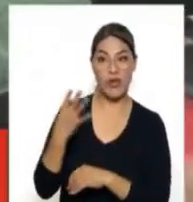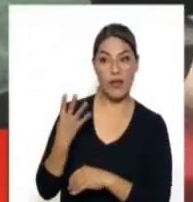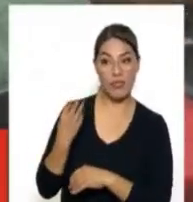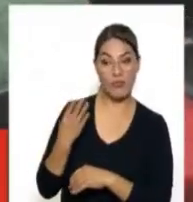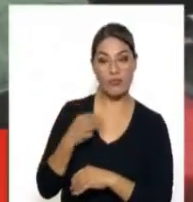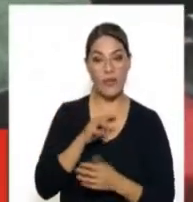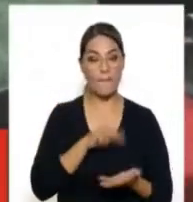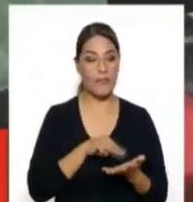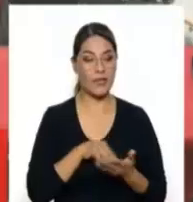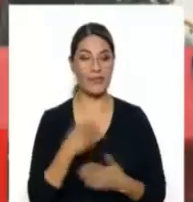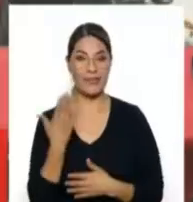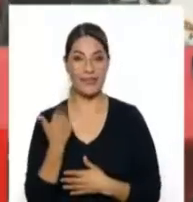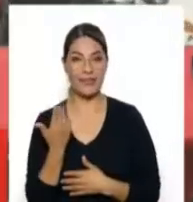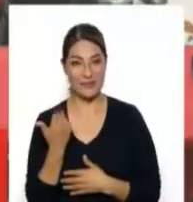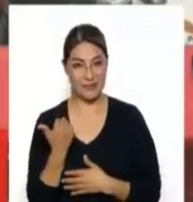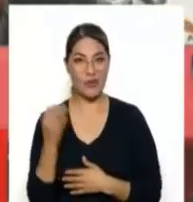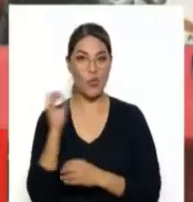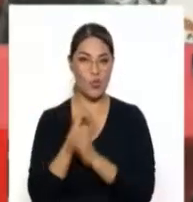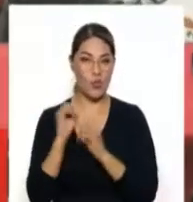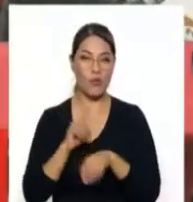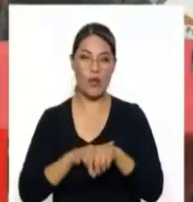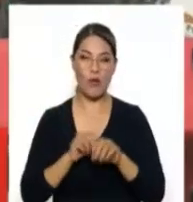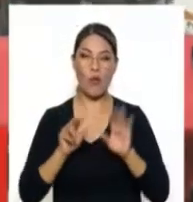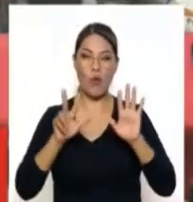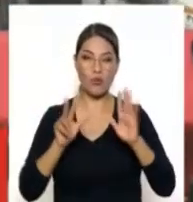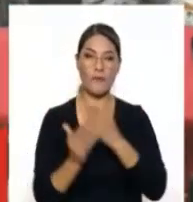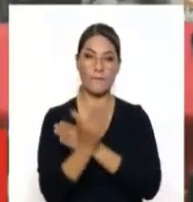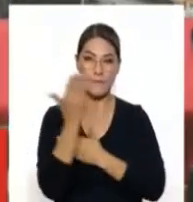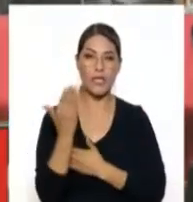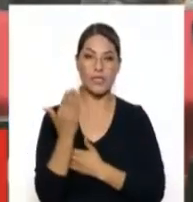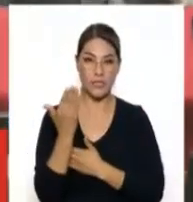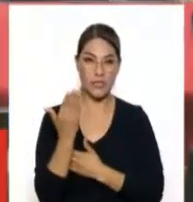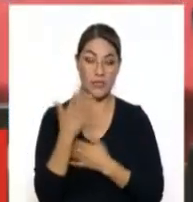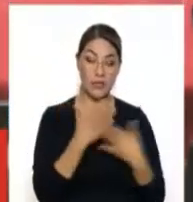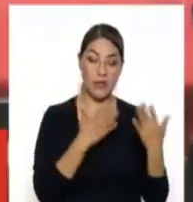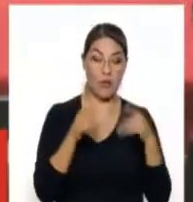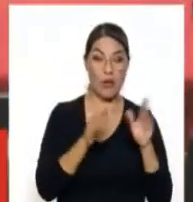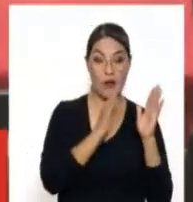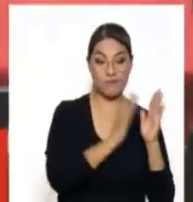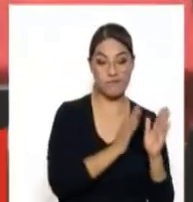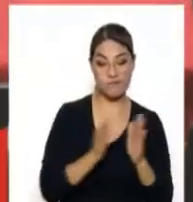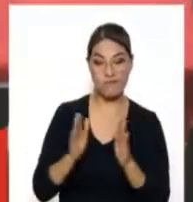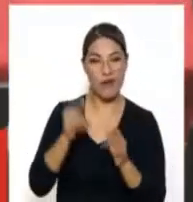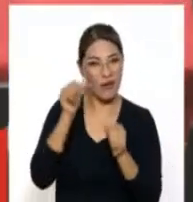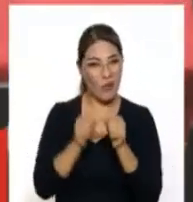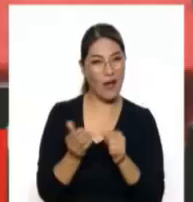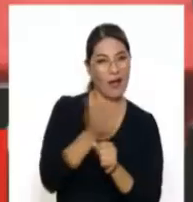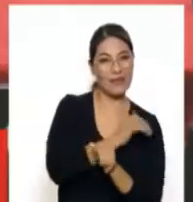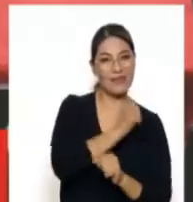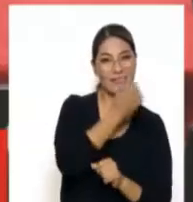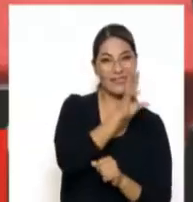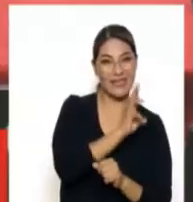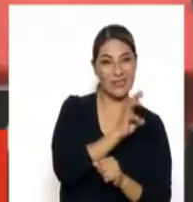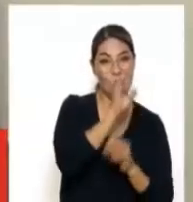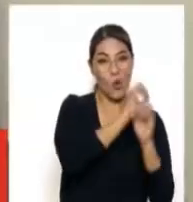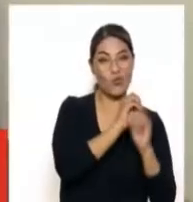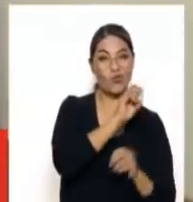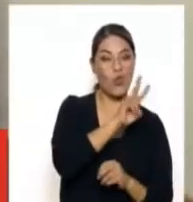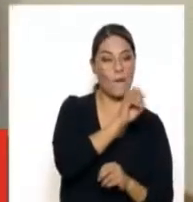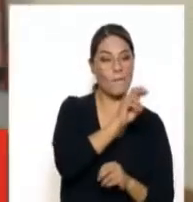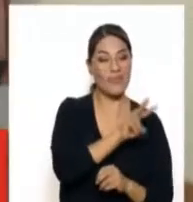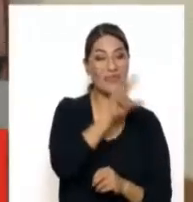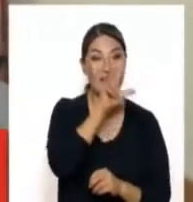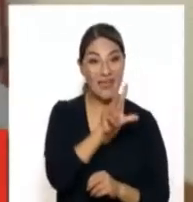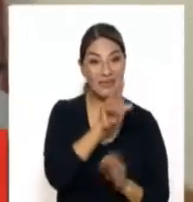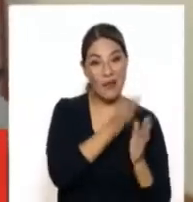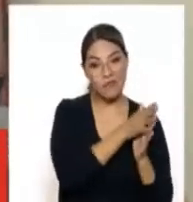martes 15 de octubre, desde las 8 de la mañana. Desde que este proceso inició el 16 de octubre de 2023, es la primera vez